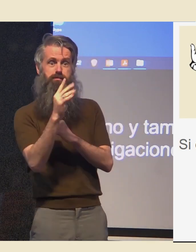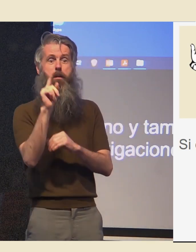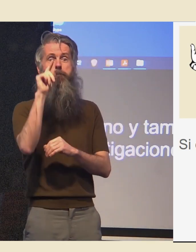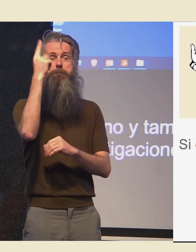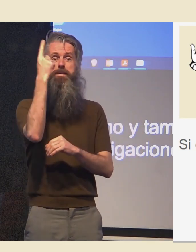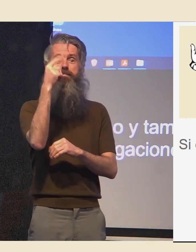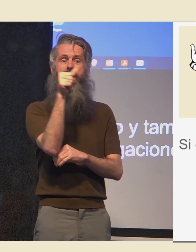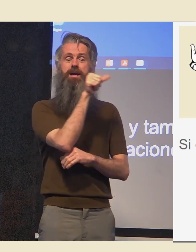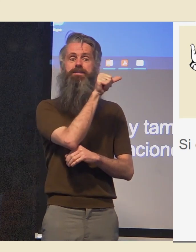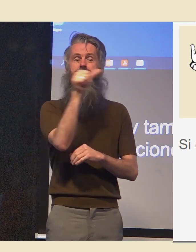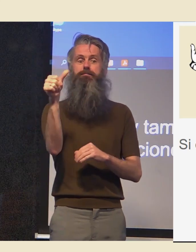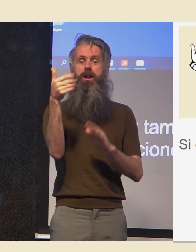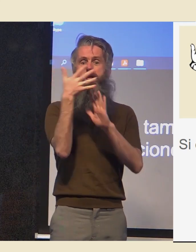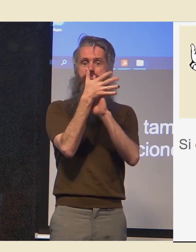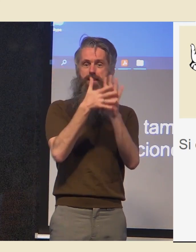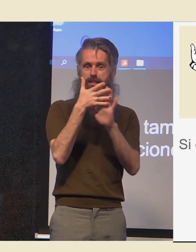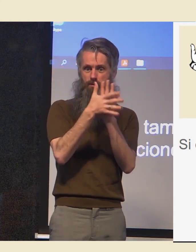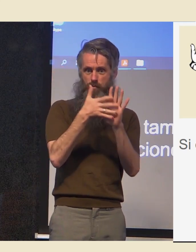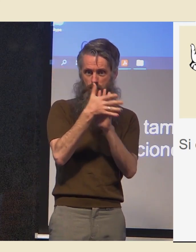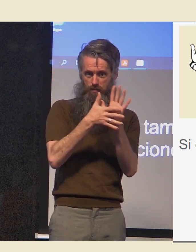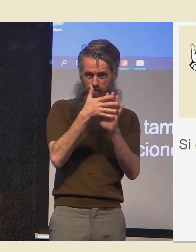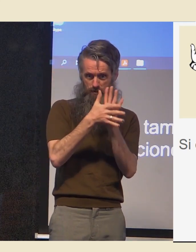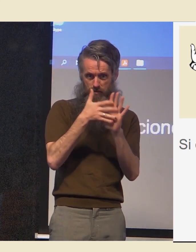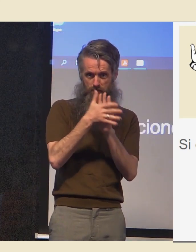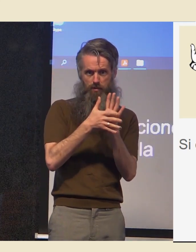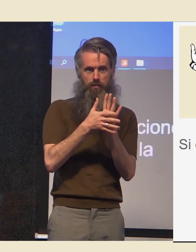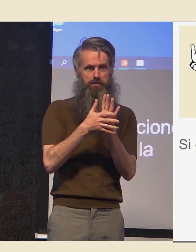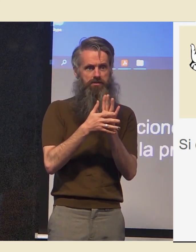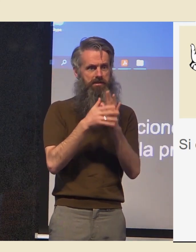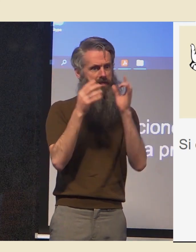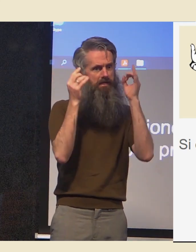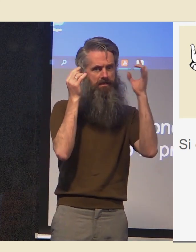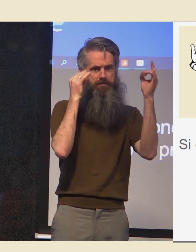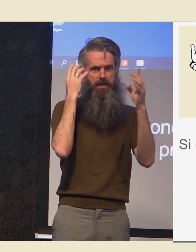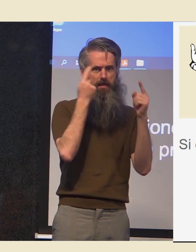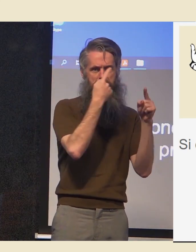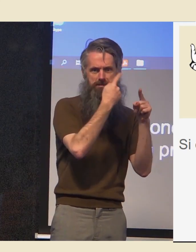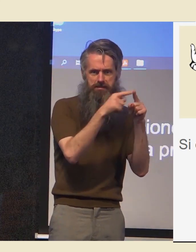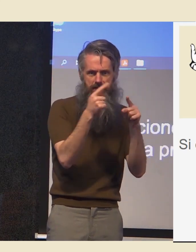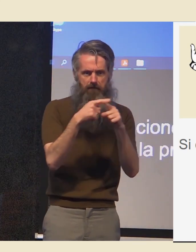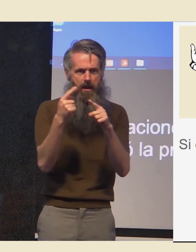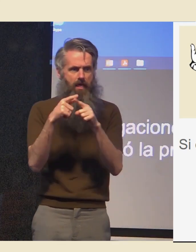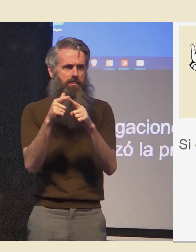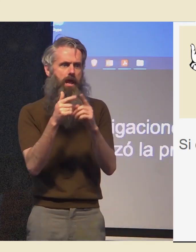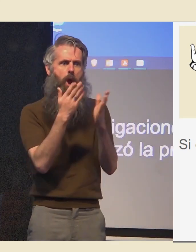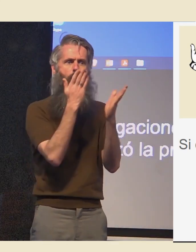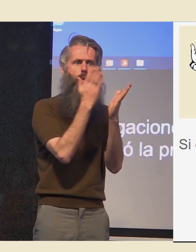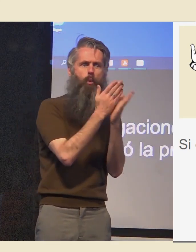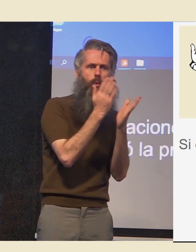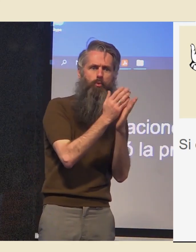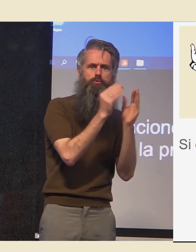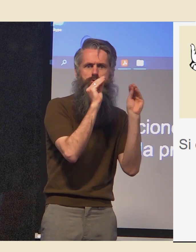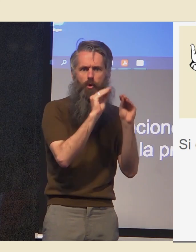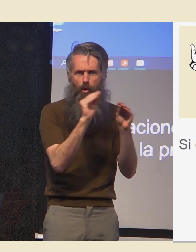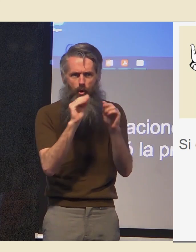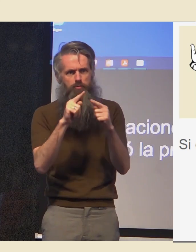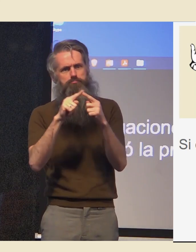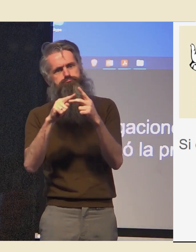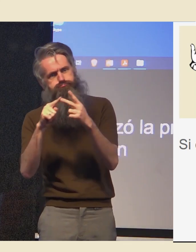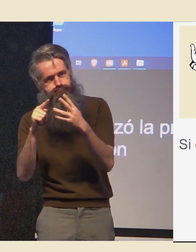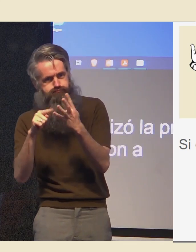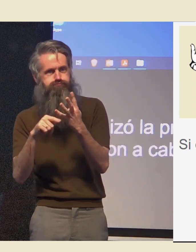se organizó la primera semana de la lengua de signos, donde se llevaron a cabo diferentes